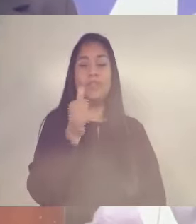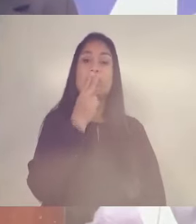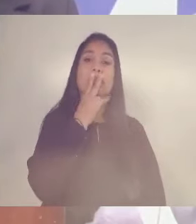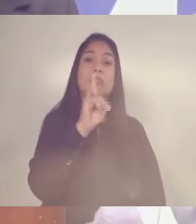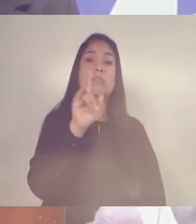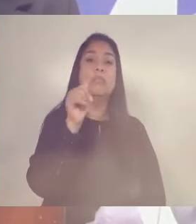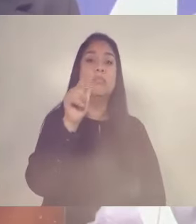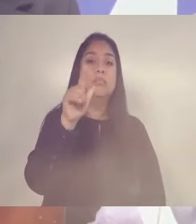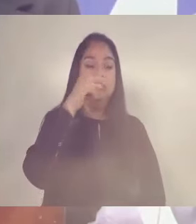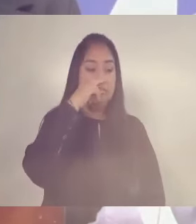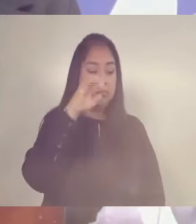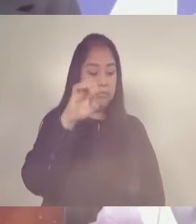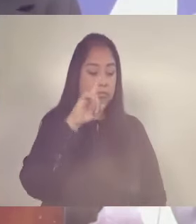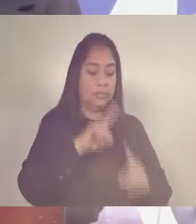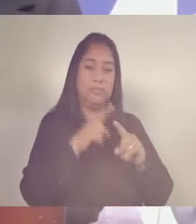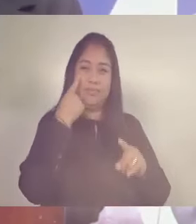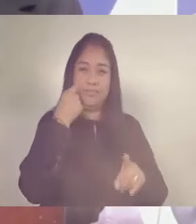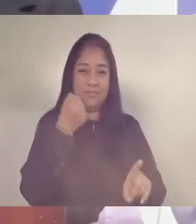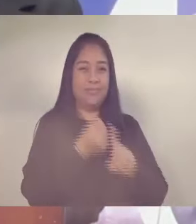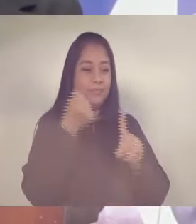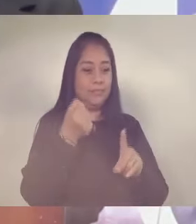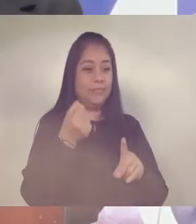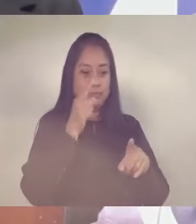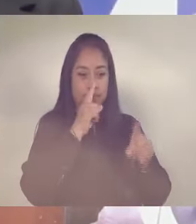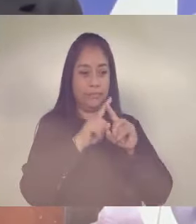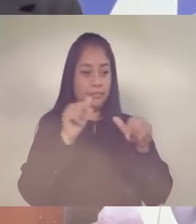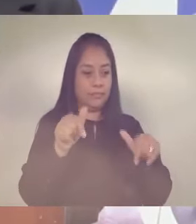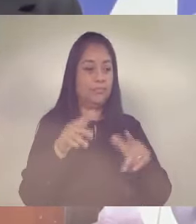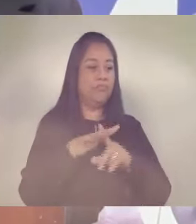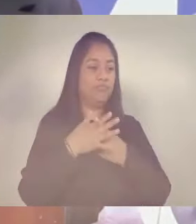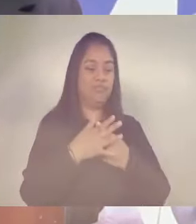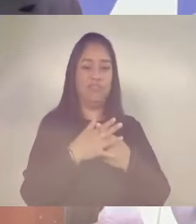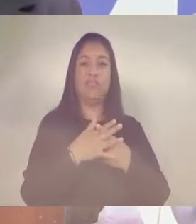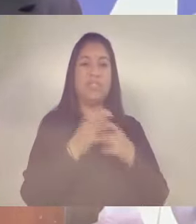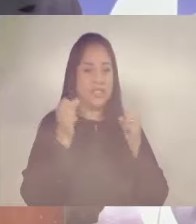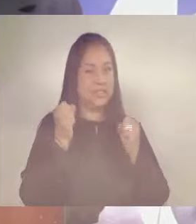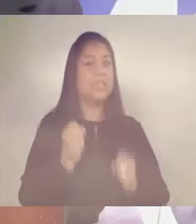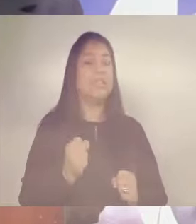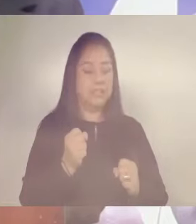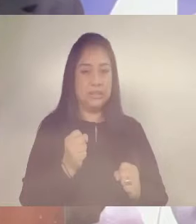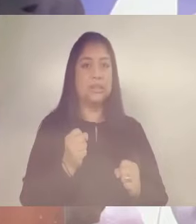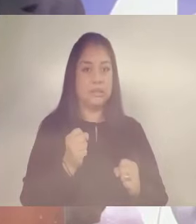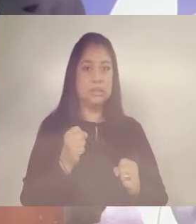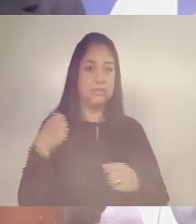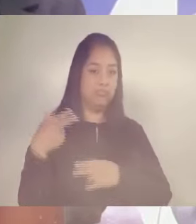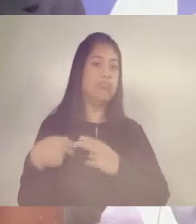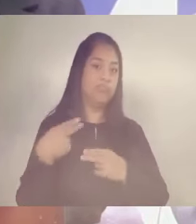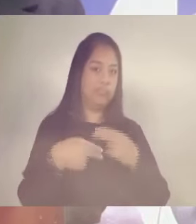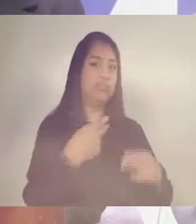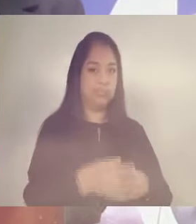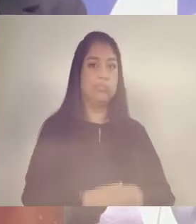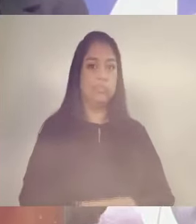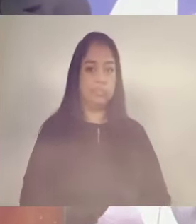puentes. Estamos ante una infraestructura en situación francamente pavorosa, heredada. Gracias.